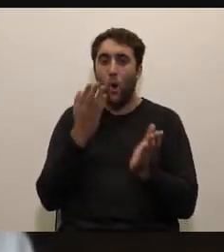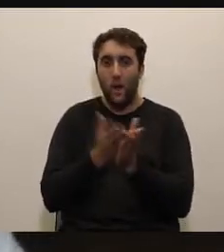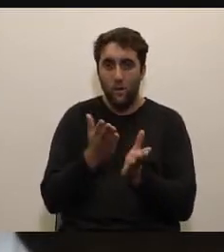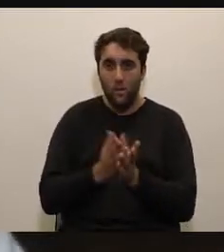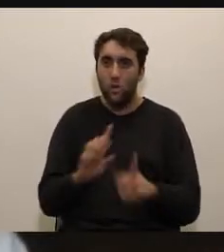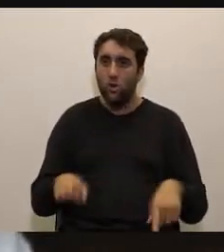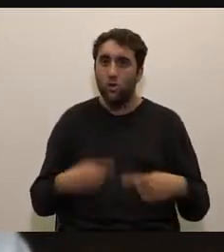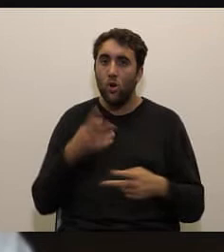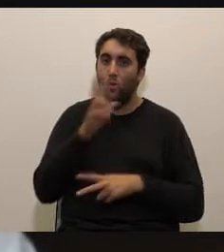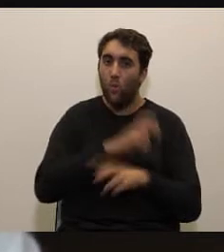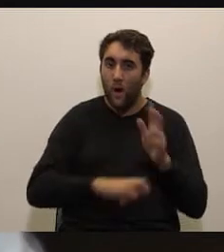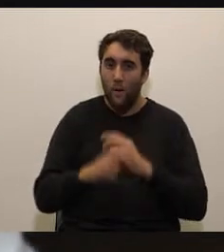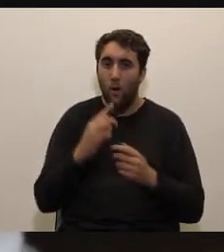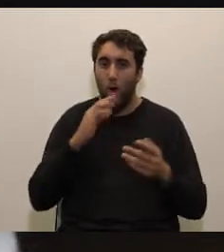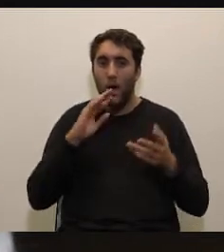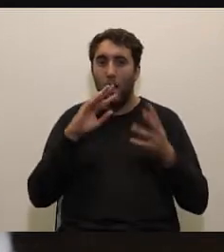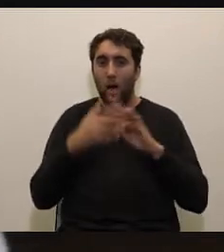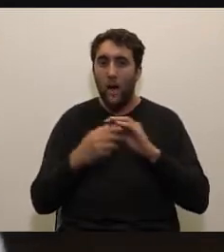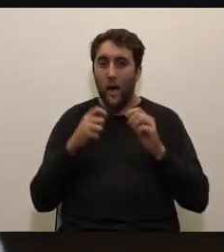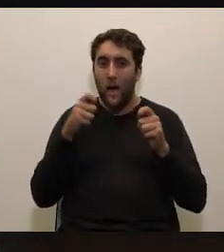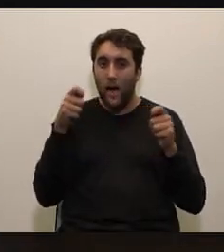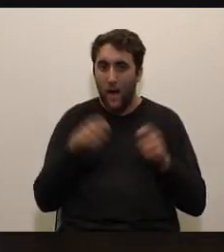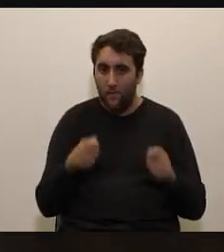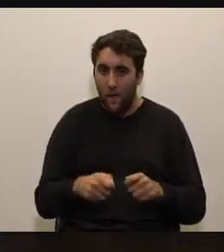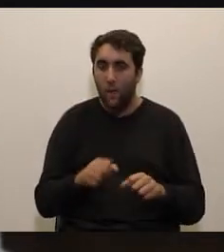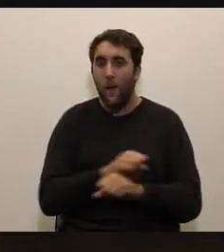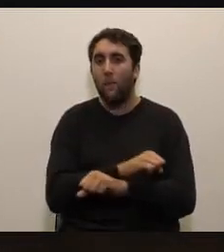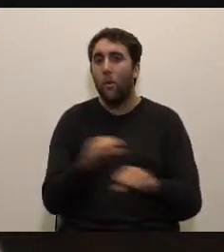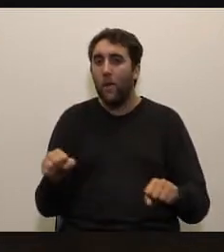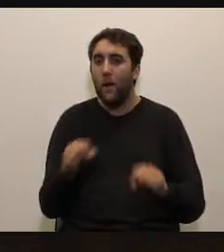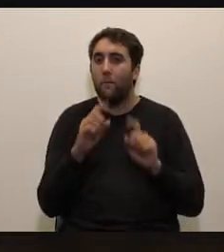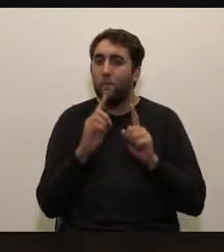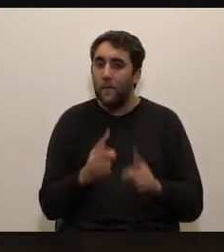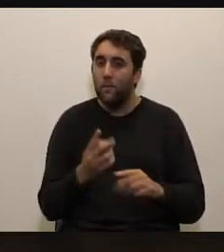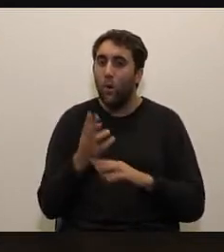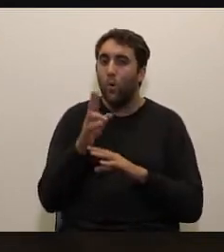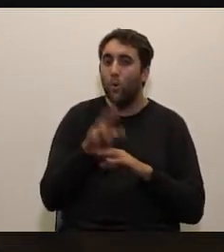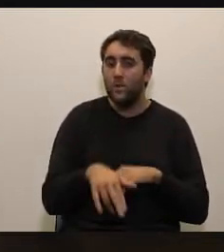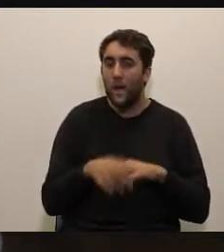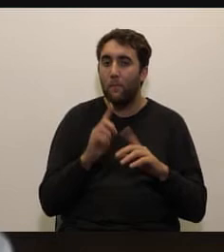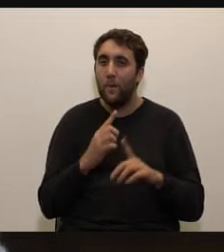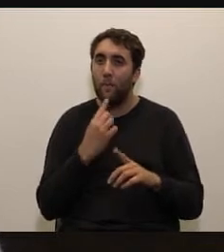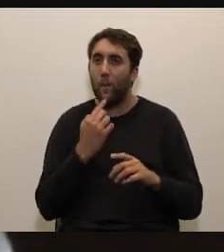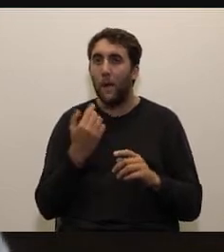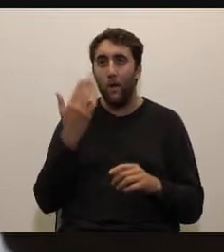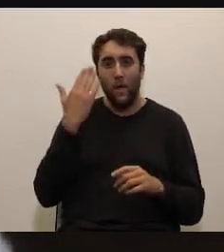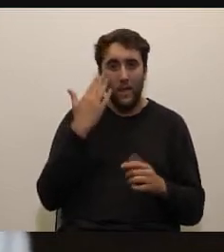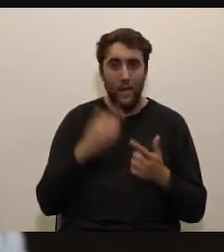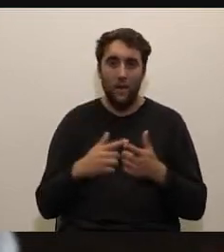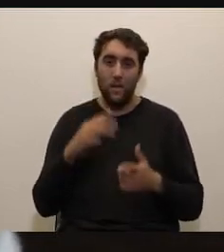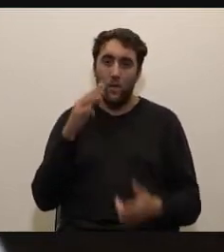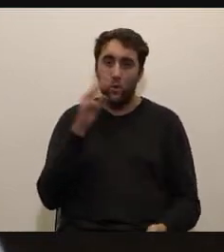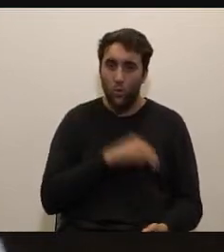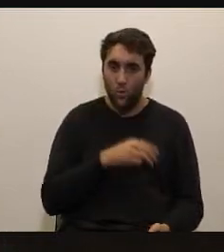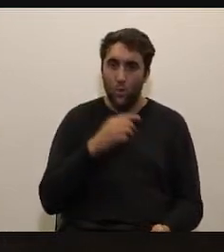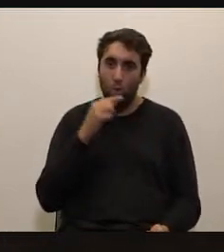de armar todo para que podamos utilizar las ventajas de, por ejemplo, una red social que funciona bien, como yo que